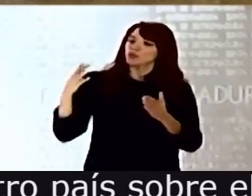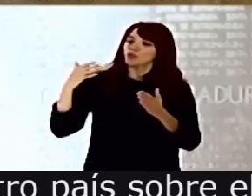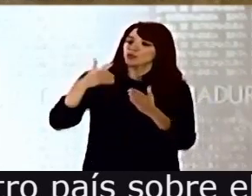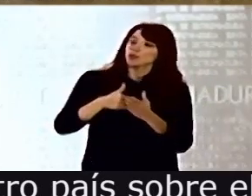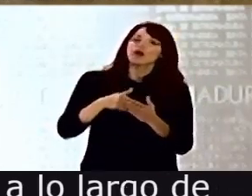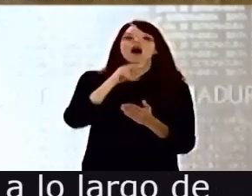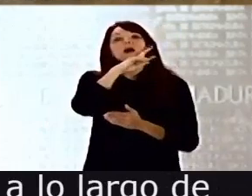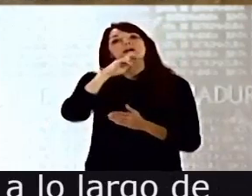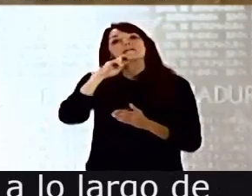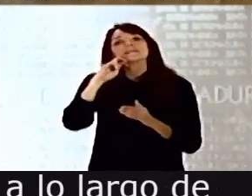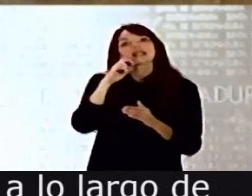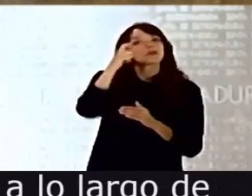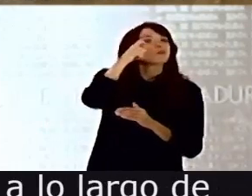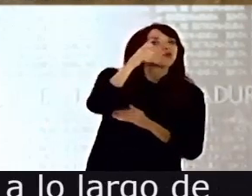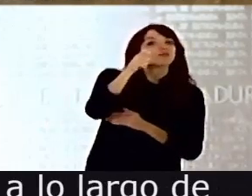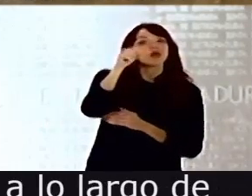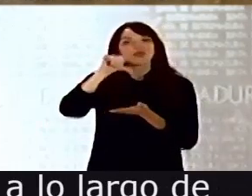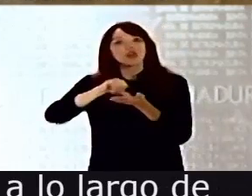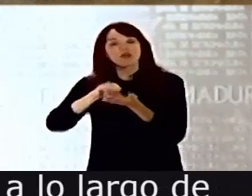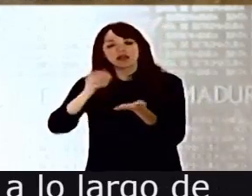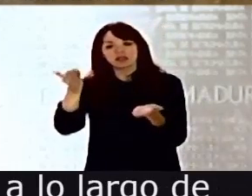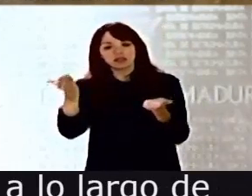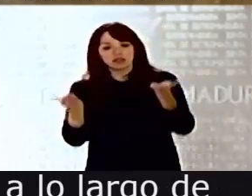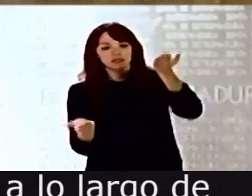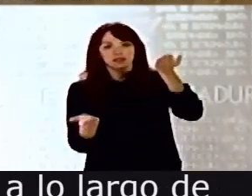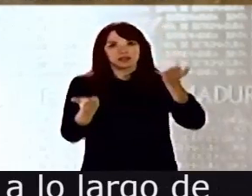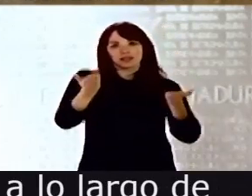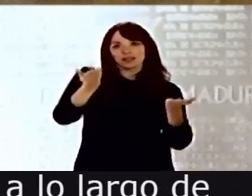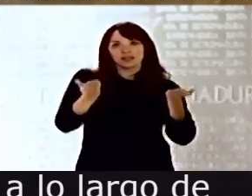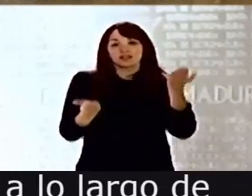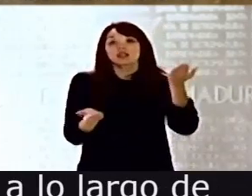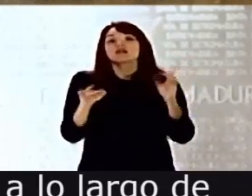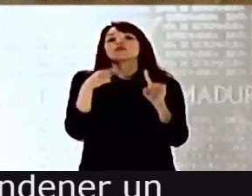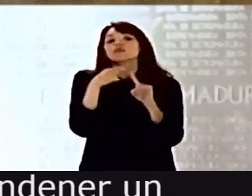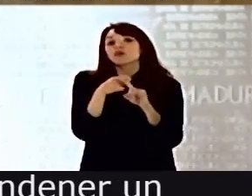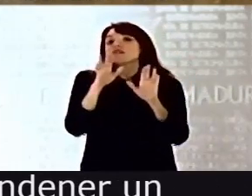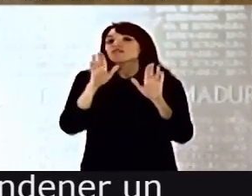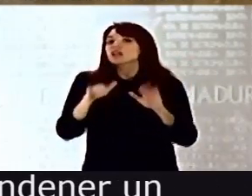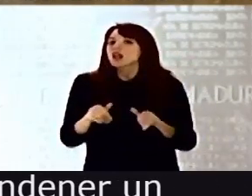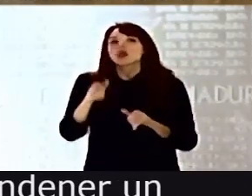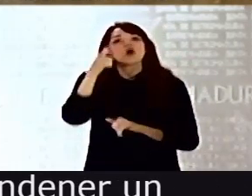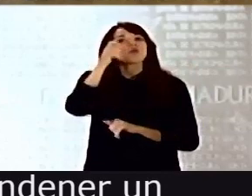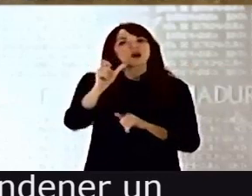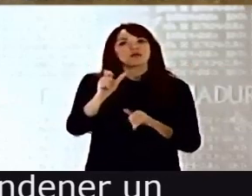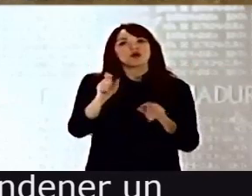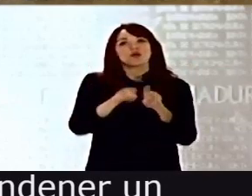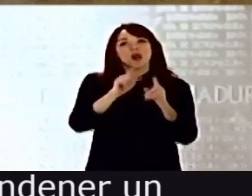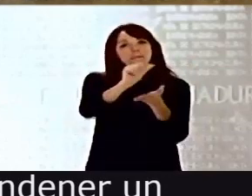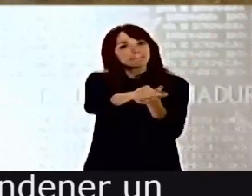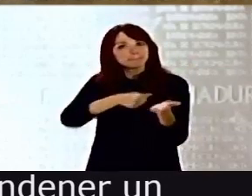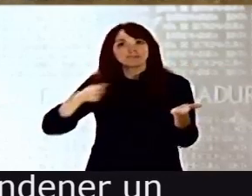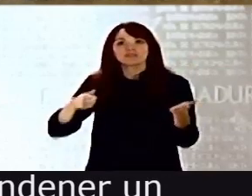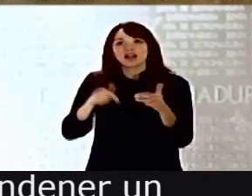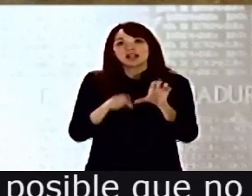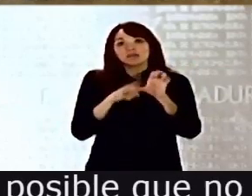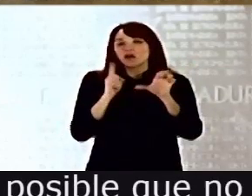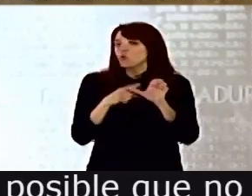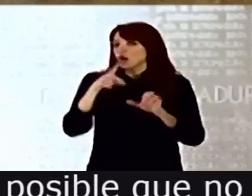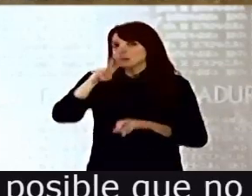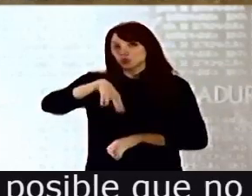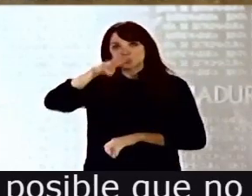un equilibrio entre lo rural y lo urbano. Y eso ha hecho posible que no se cierre ningún pueblo en Extremadura. Pero es verdad que tenemos que sentarnos en una